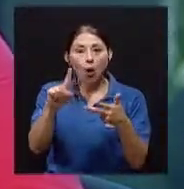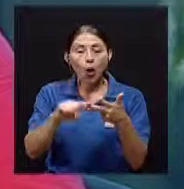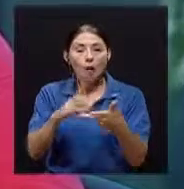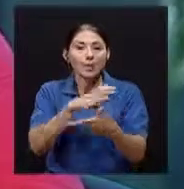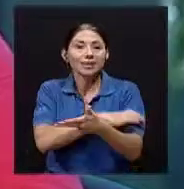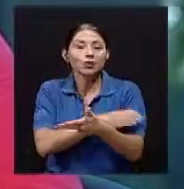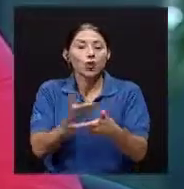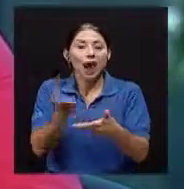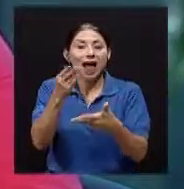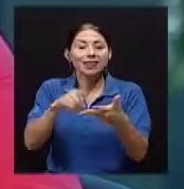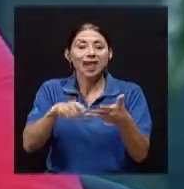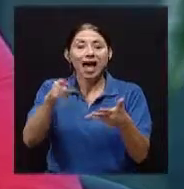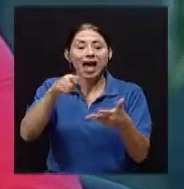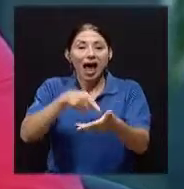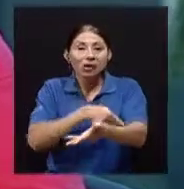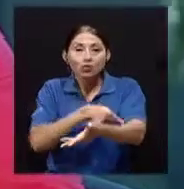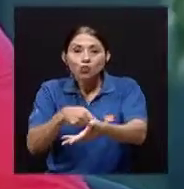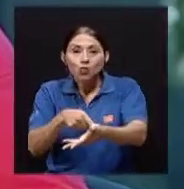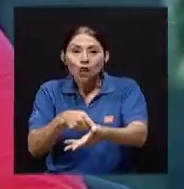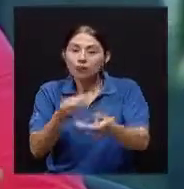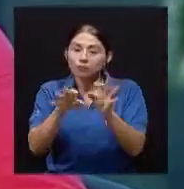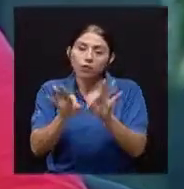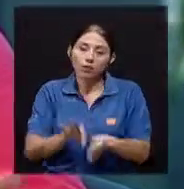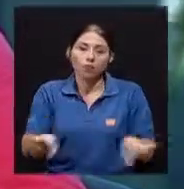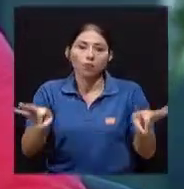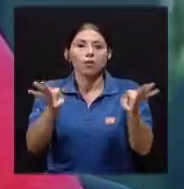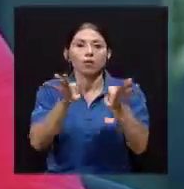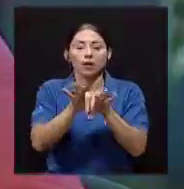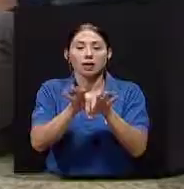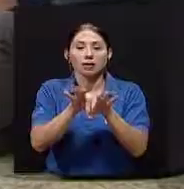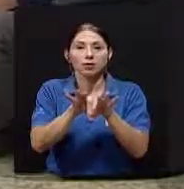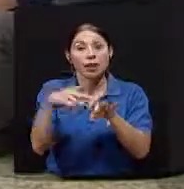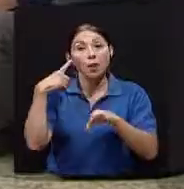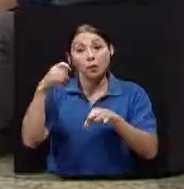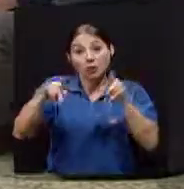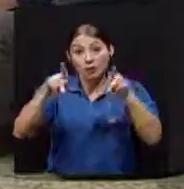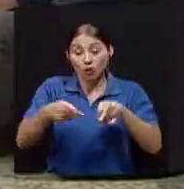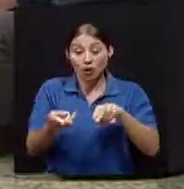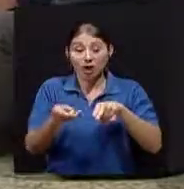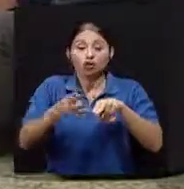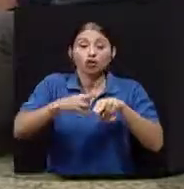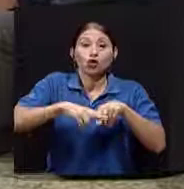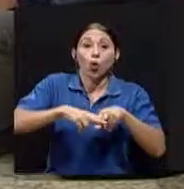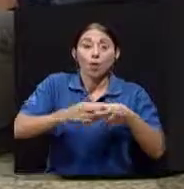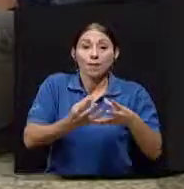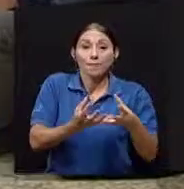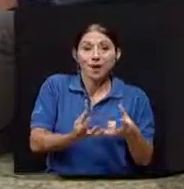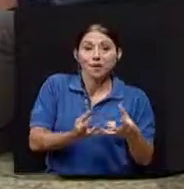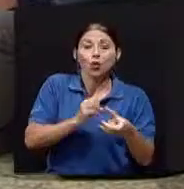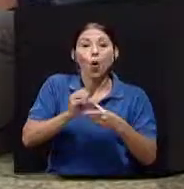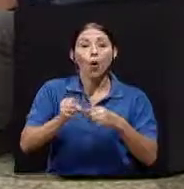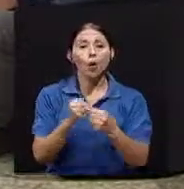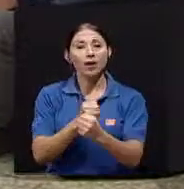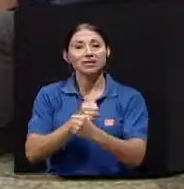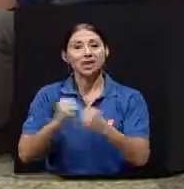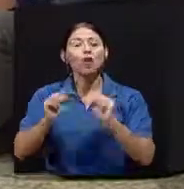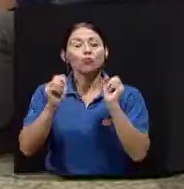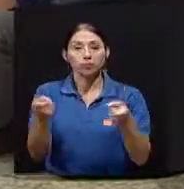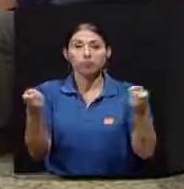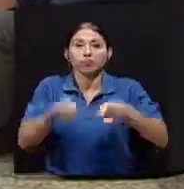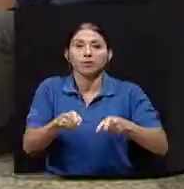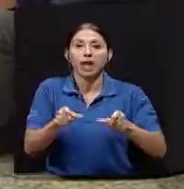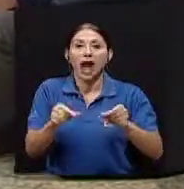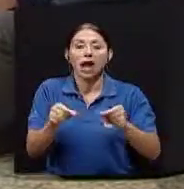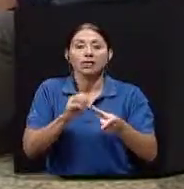Entonces sí, es muy importante tomar en cuenta porque, por supuesto, el exceso de peso, sea sobrepeso o obesidad, predispone a enfermedades del corazón, cáncer y